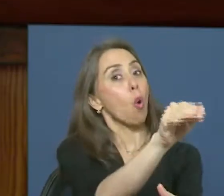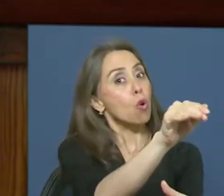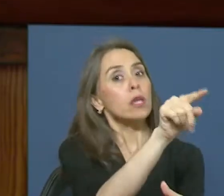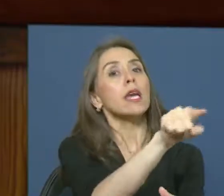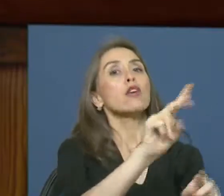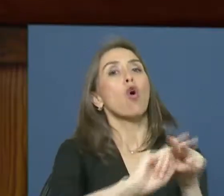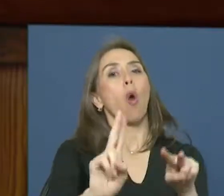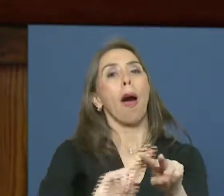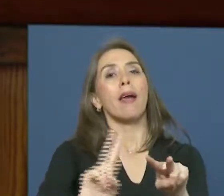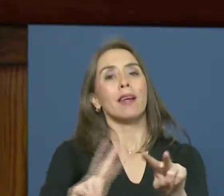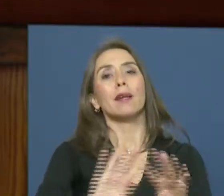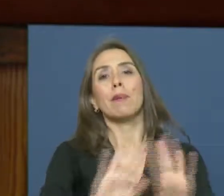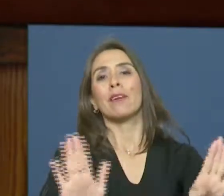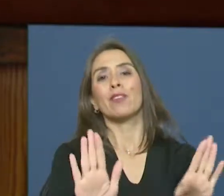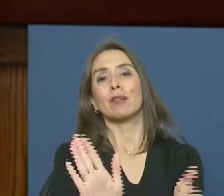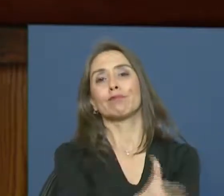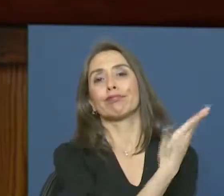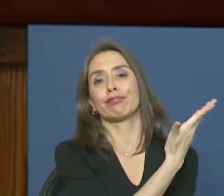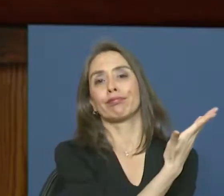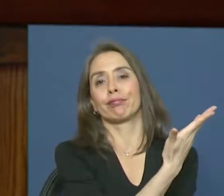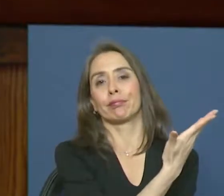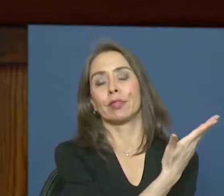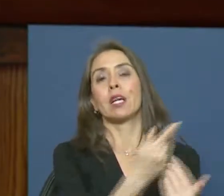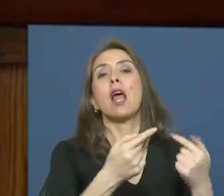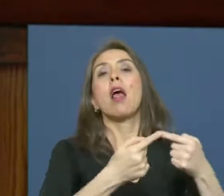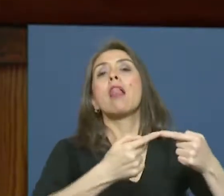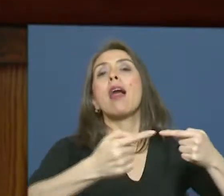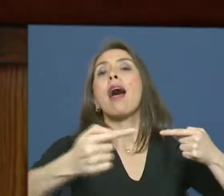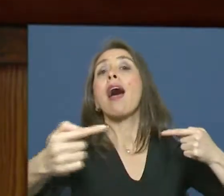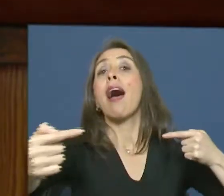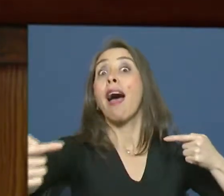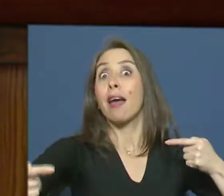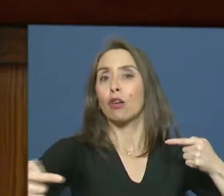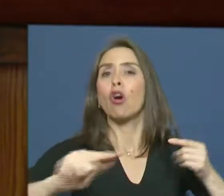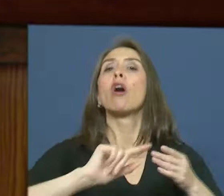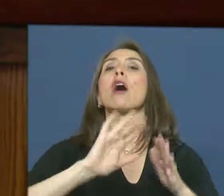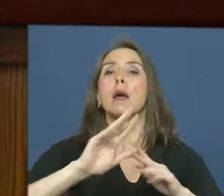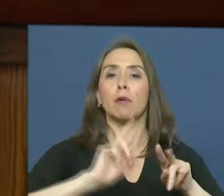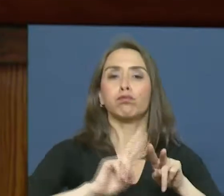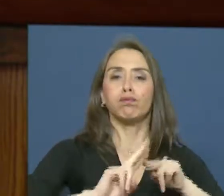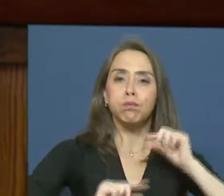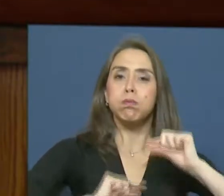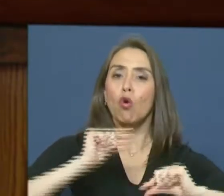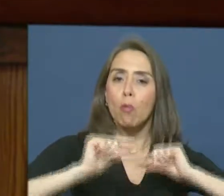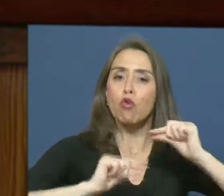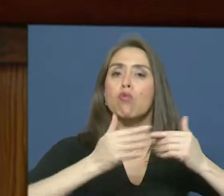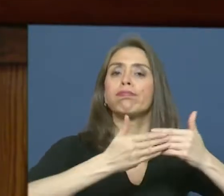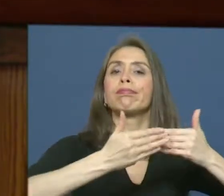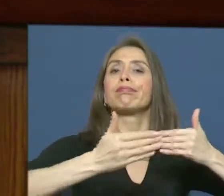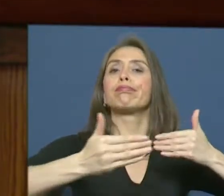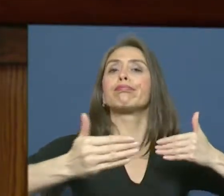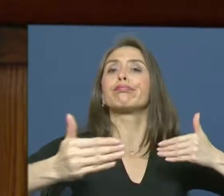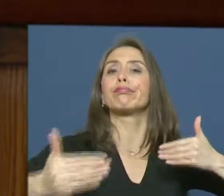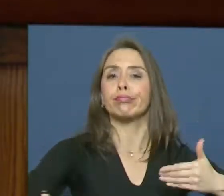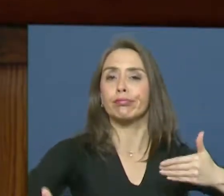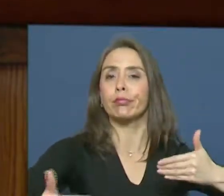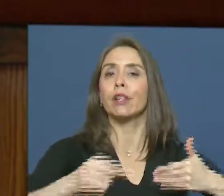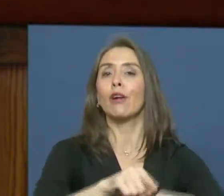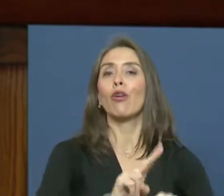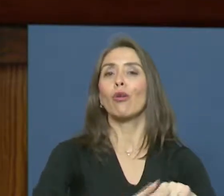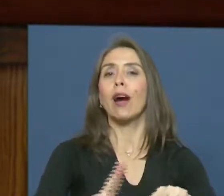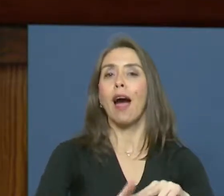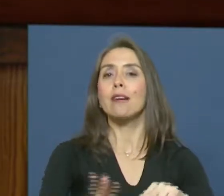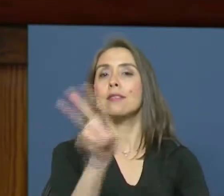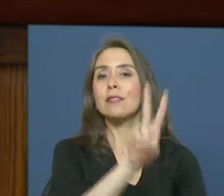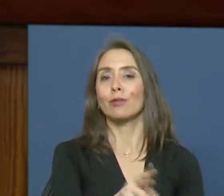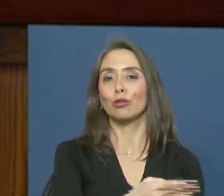puedan ser superadas en el largo tiempo, es decir, que sea una mejora sostenible en la actuación que tienen que realizar los